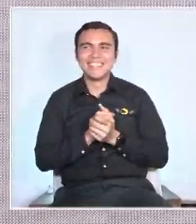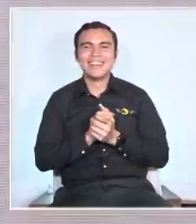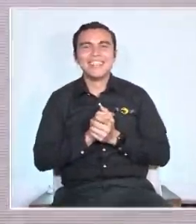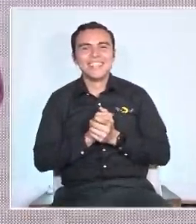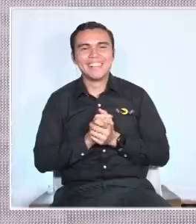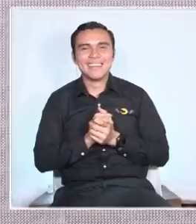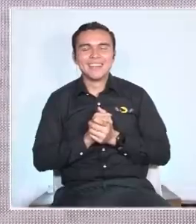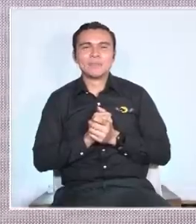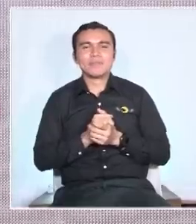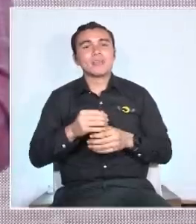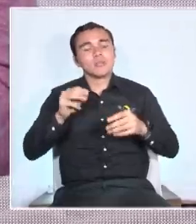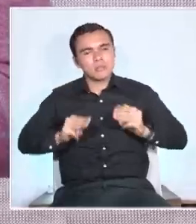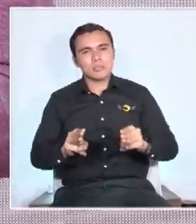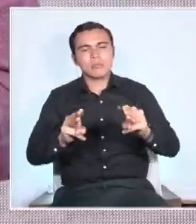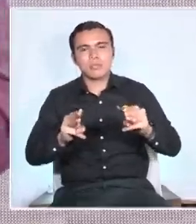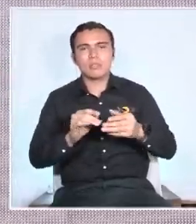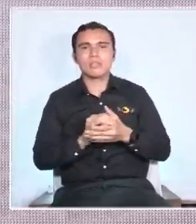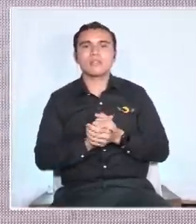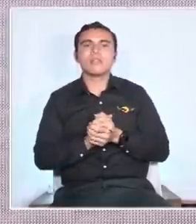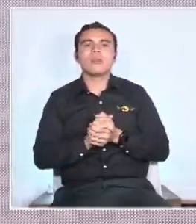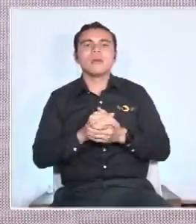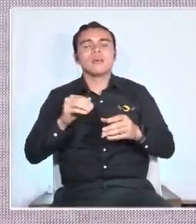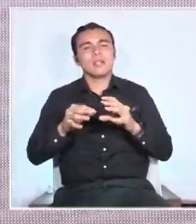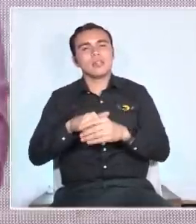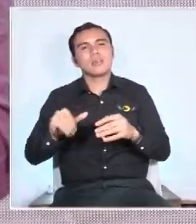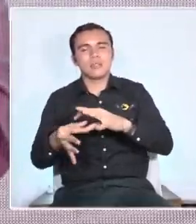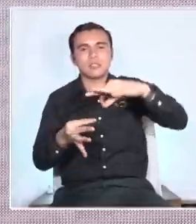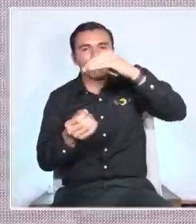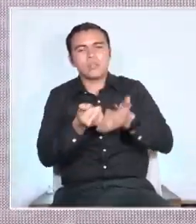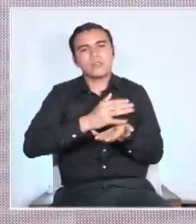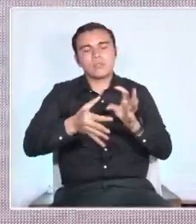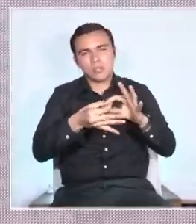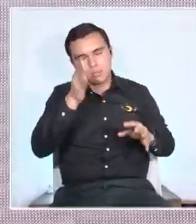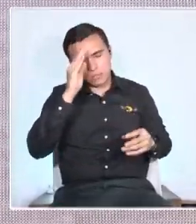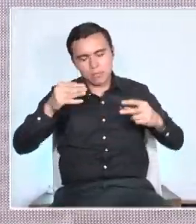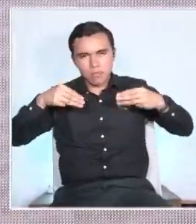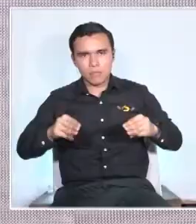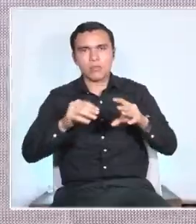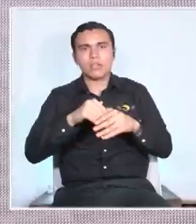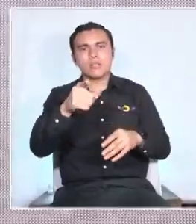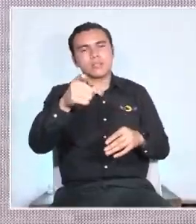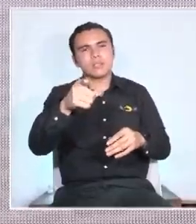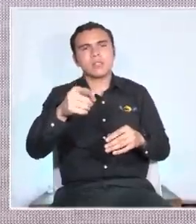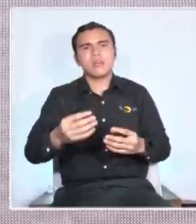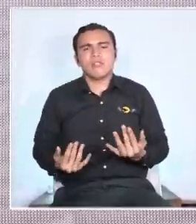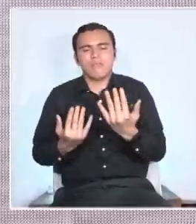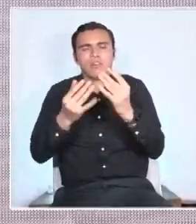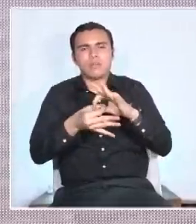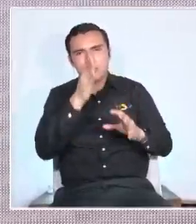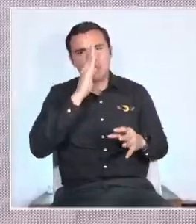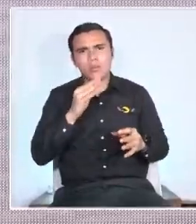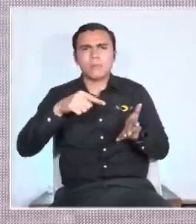Pero usted se mantiene en el Espíritu de Dios que mora en usted, porque tiene el fuego de Dios. Pero